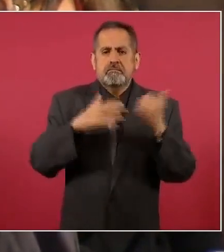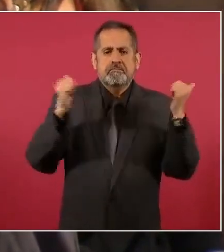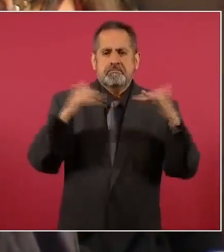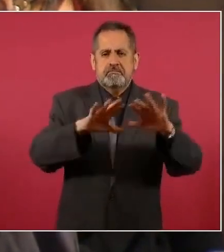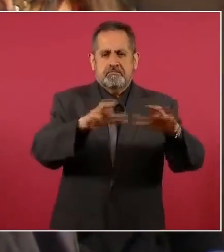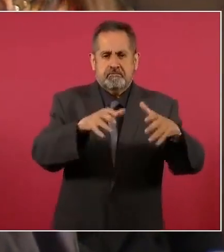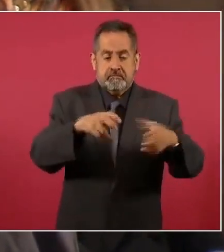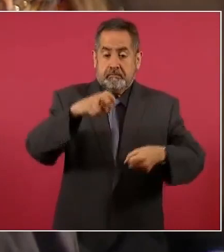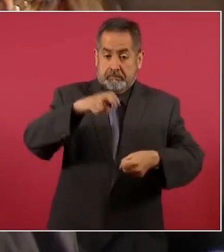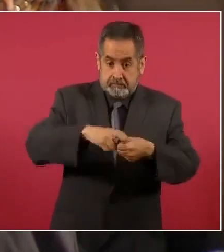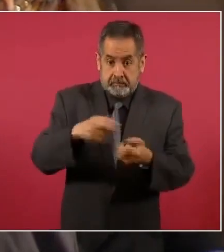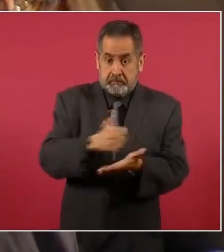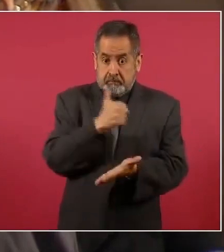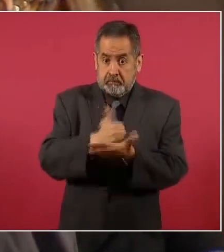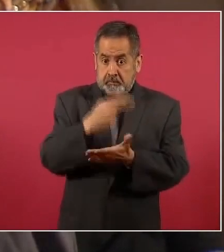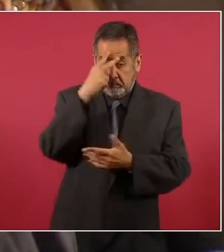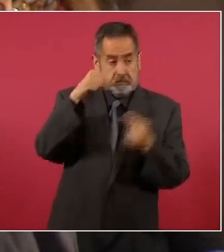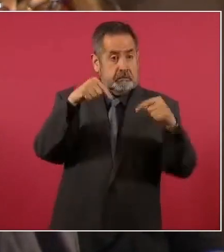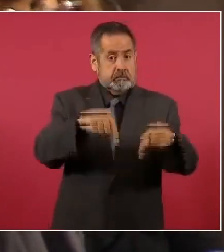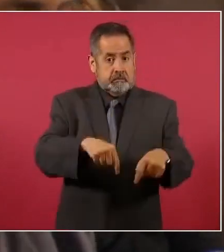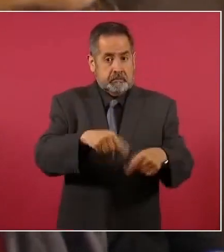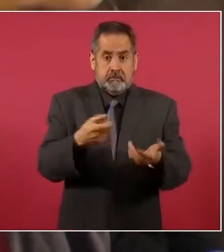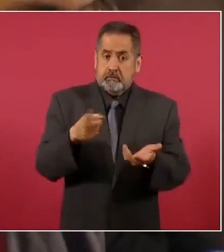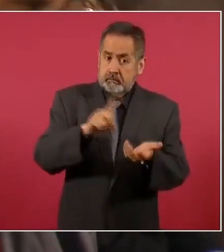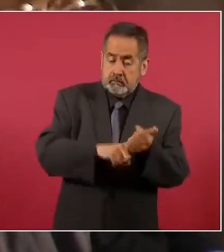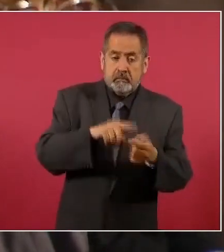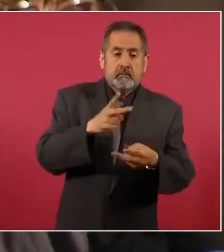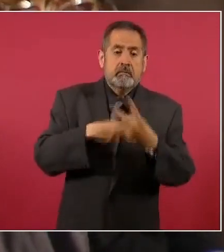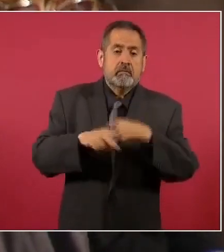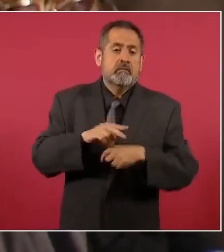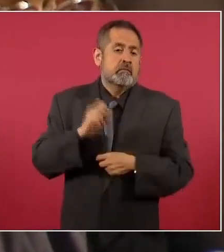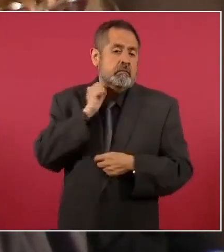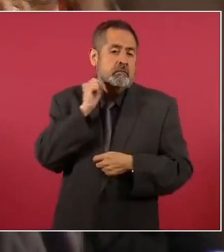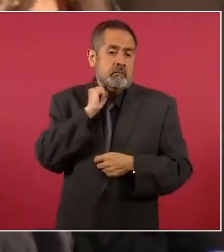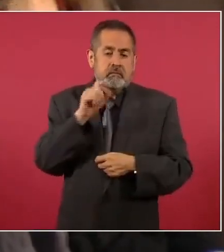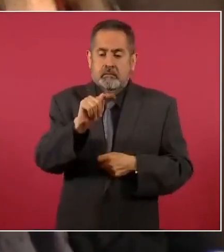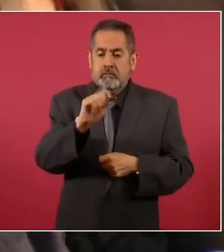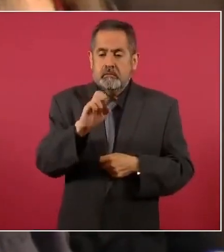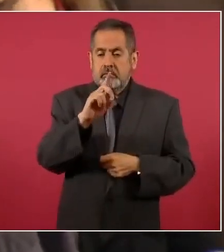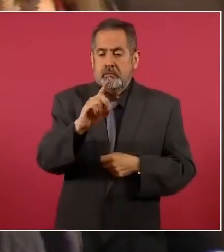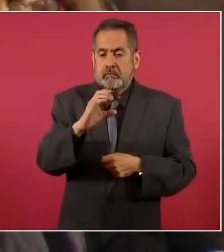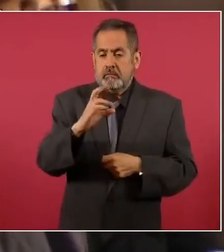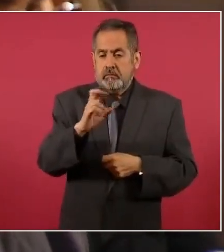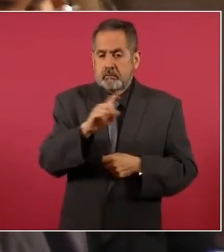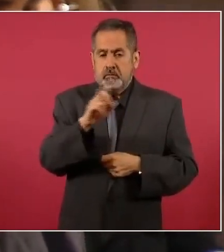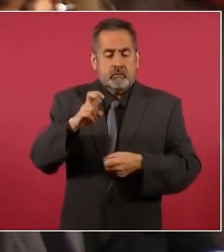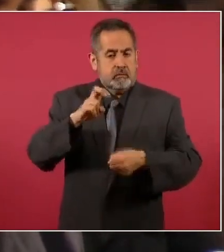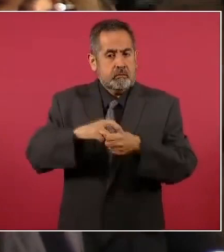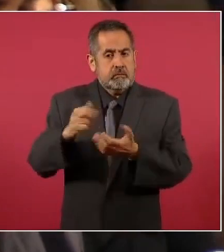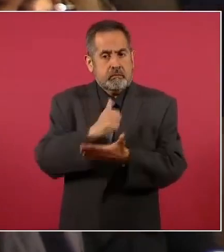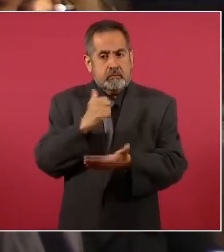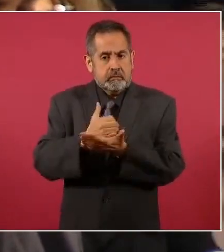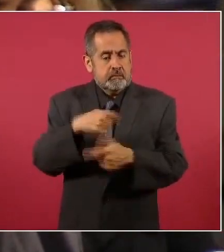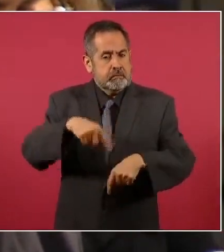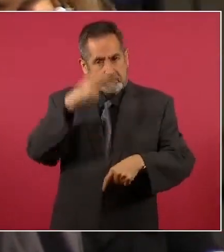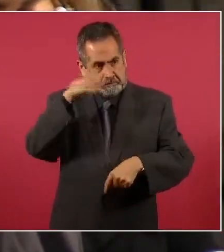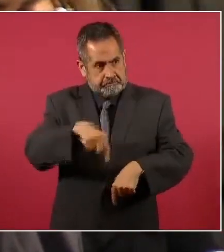días más aquí en Ciudad de México. Entre ellos va a estar el senador Ted Cruz aquí en la capital de la República Mexicana. Va a